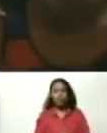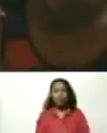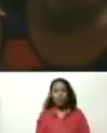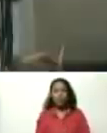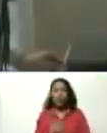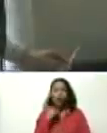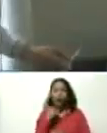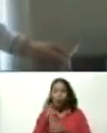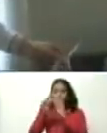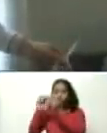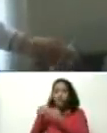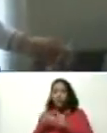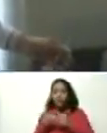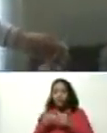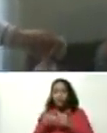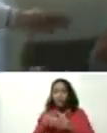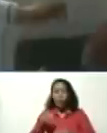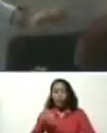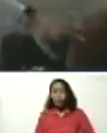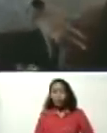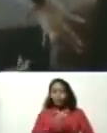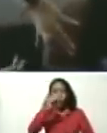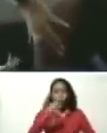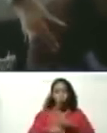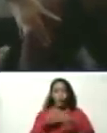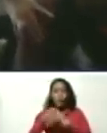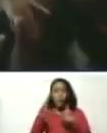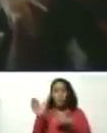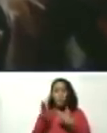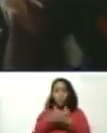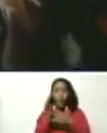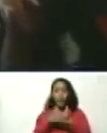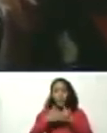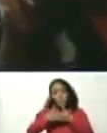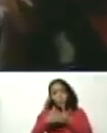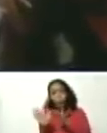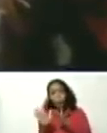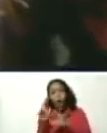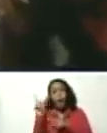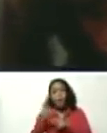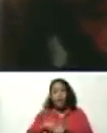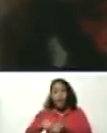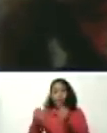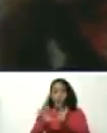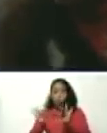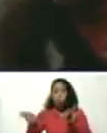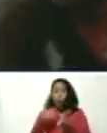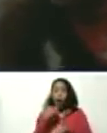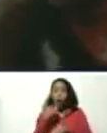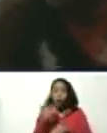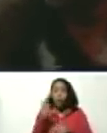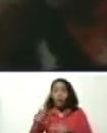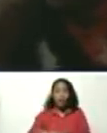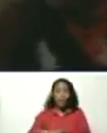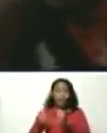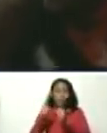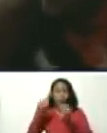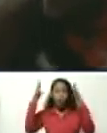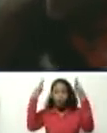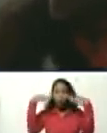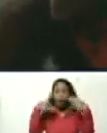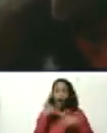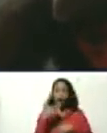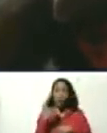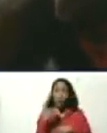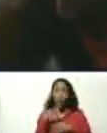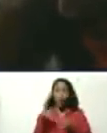haya que reparar algo, Carmen Teresa, Nahum, lo hacemos de puertas abiertas. Que se dañó la tubería tal, que se dañó el aire tal, que se